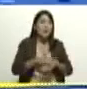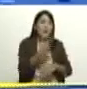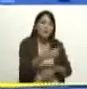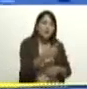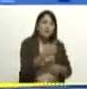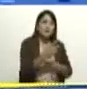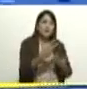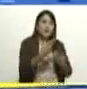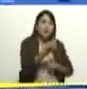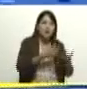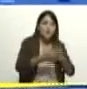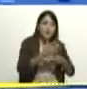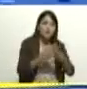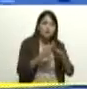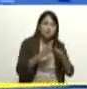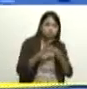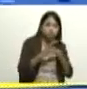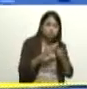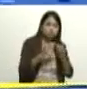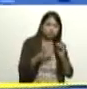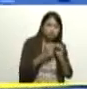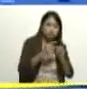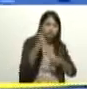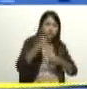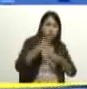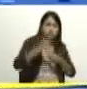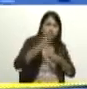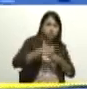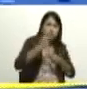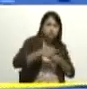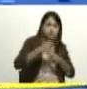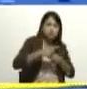petrolera, de la economía caribesca,